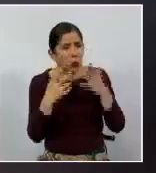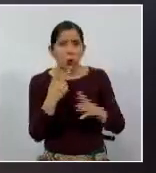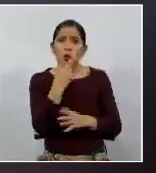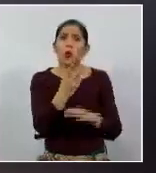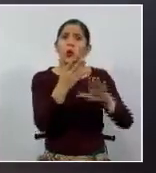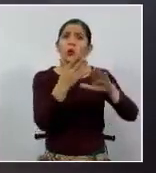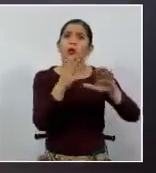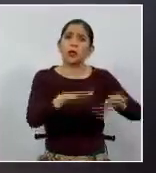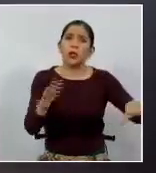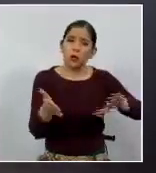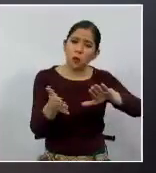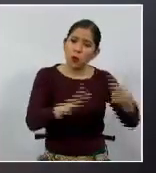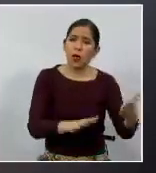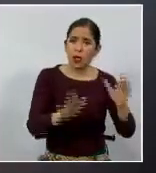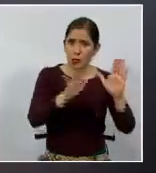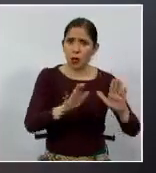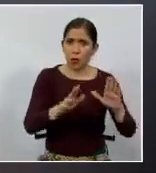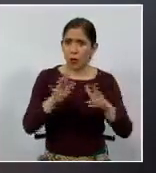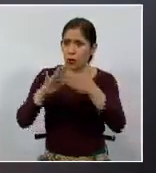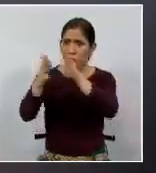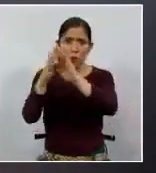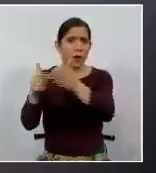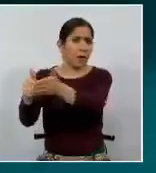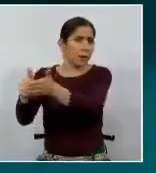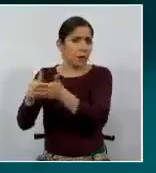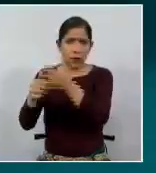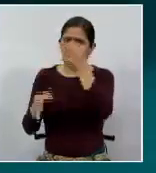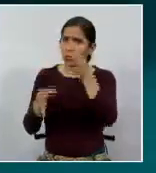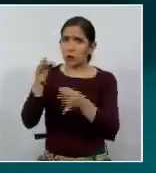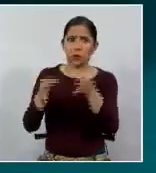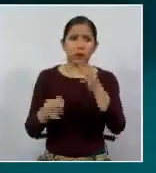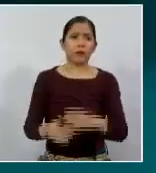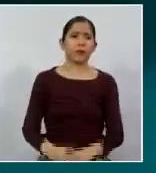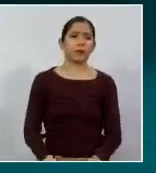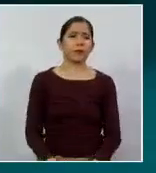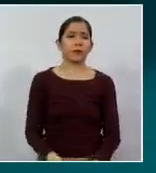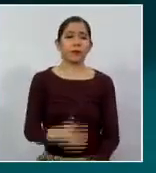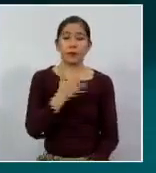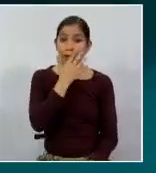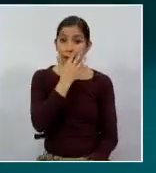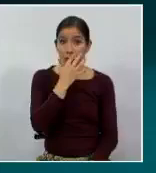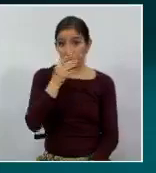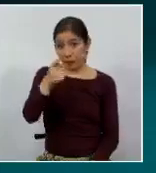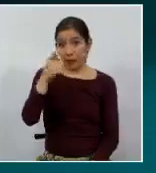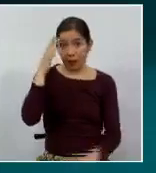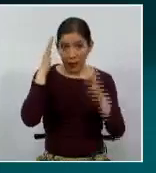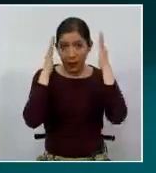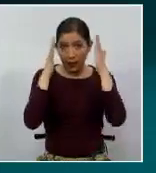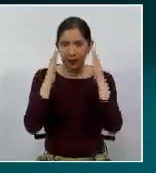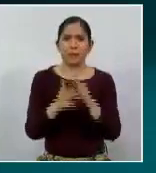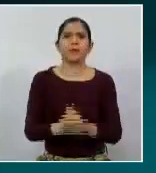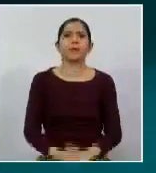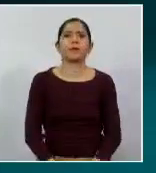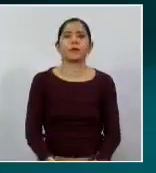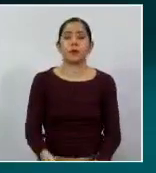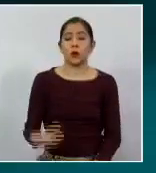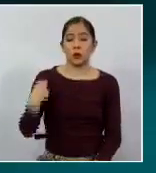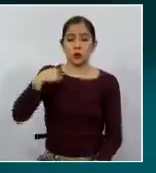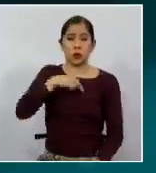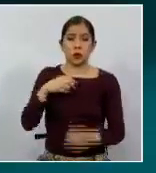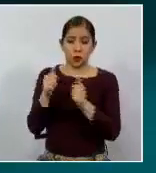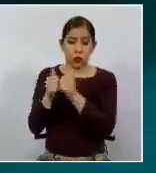domingo. Estos piden justicia. Y presta atención, porque mediante un trabajo de investigación, nuestro